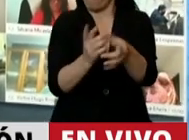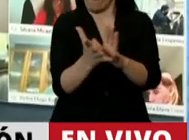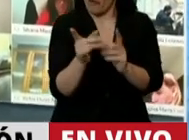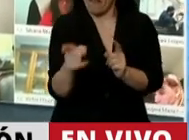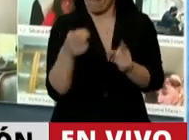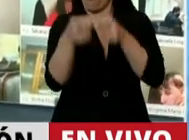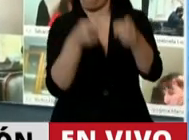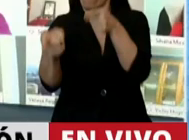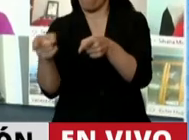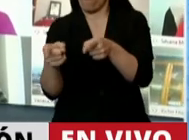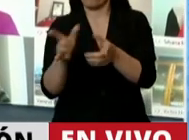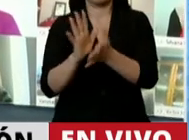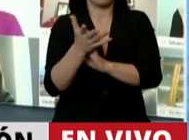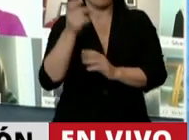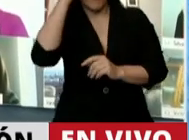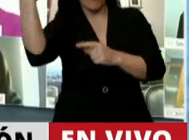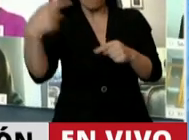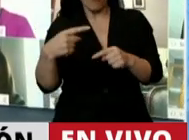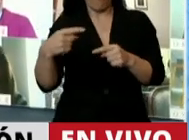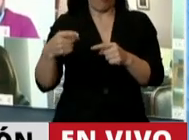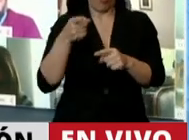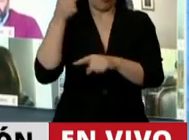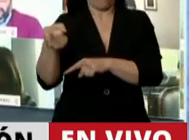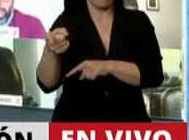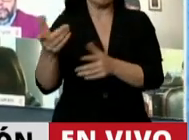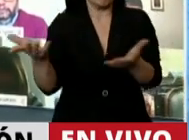De persecuciones de ideas,